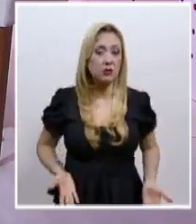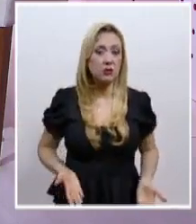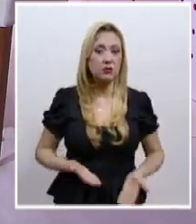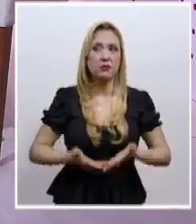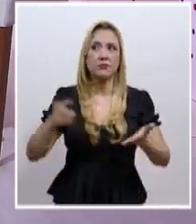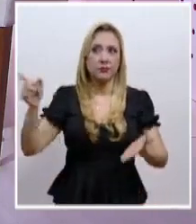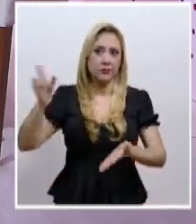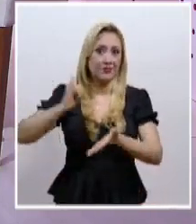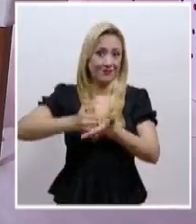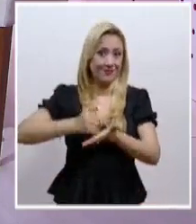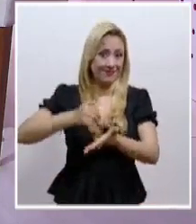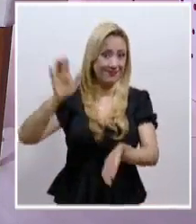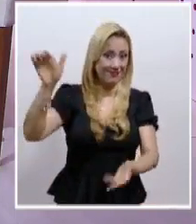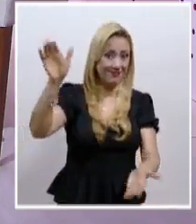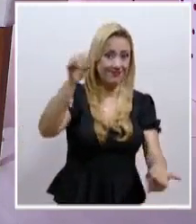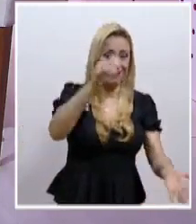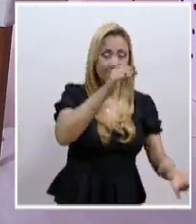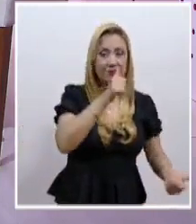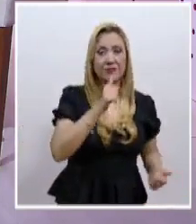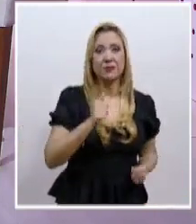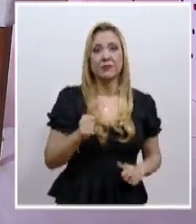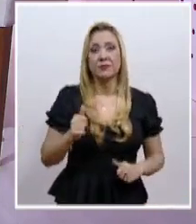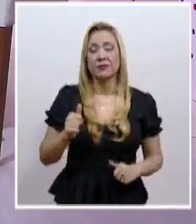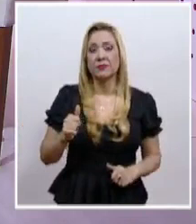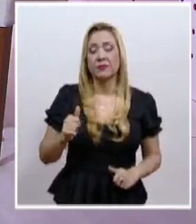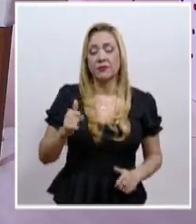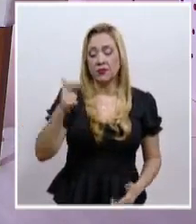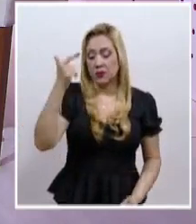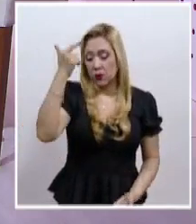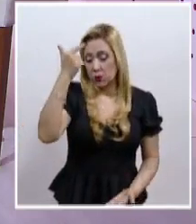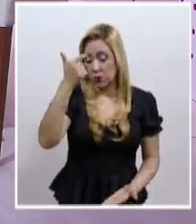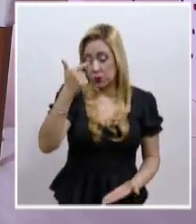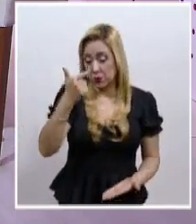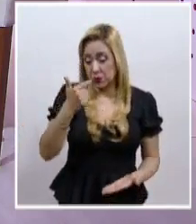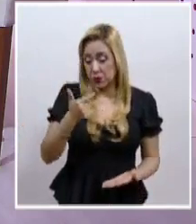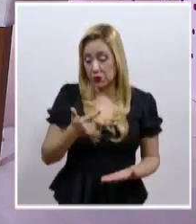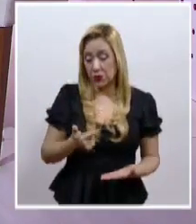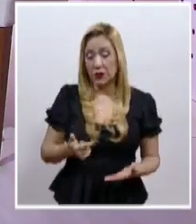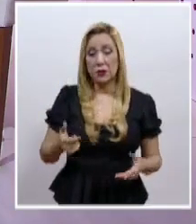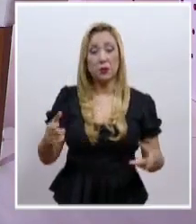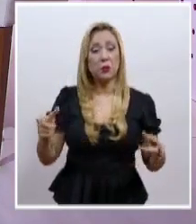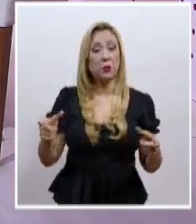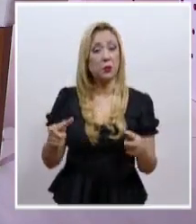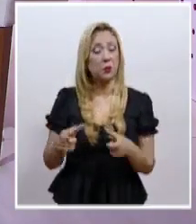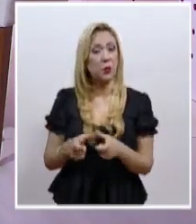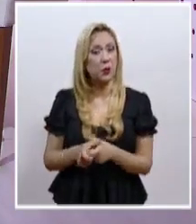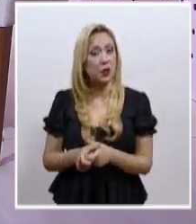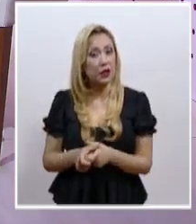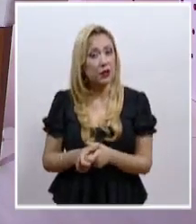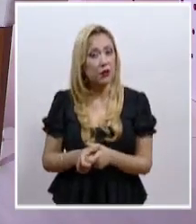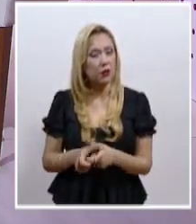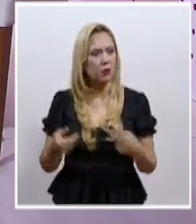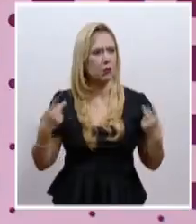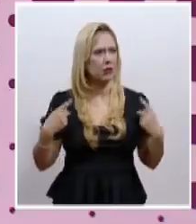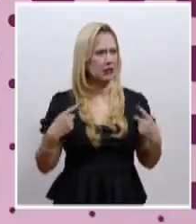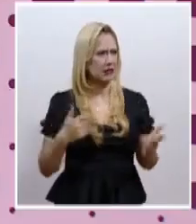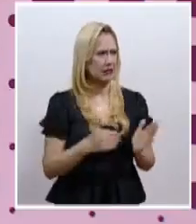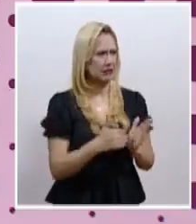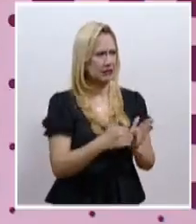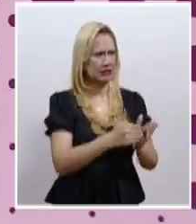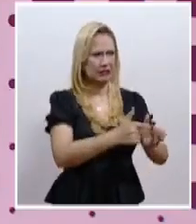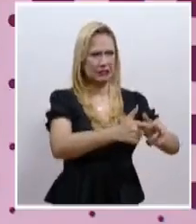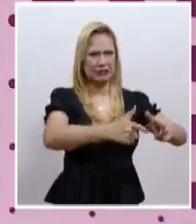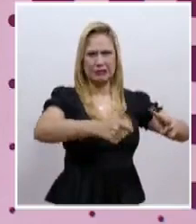tenemos un padrón de contribuyentes que es muy lejano al número de habitantes que somos, ¿no? También hay